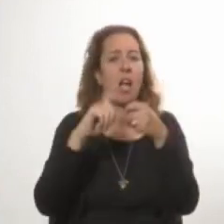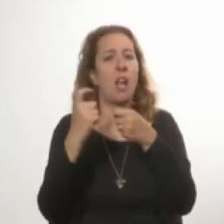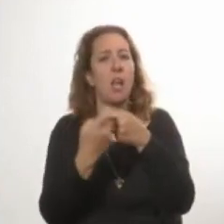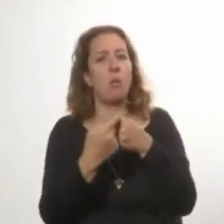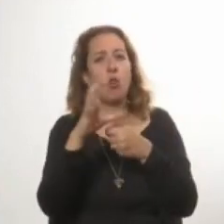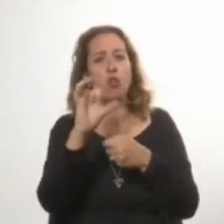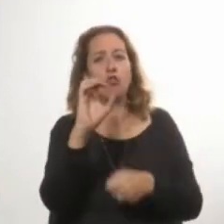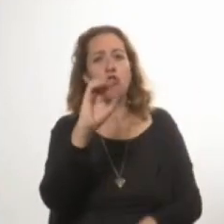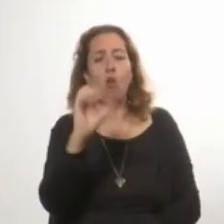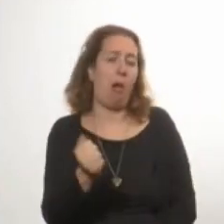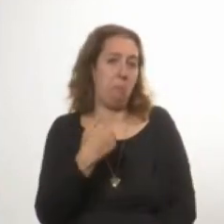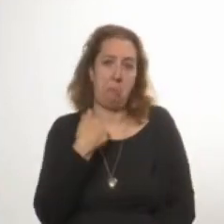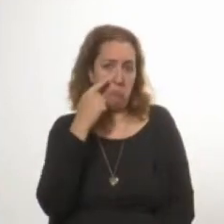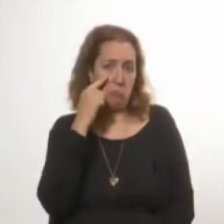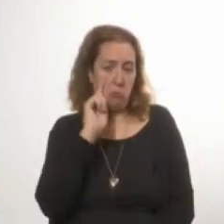Yo no lo conocía.